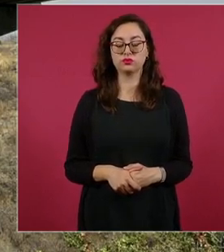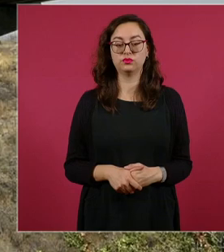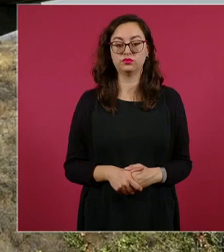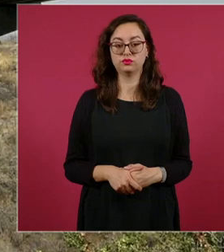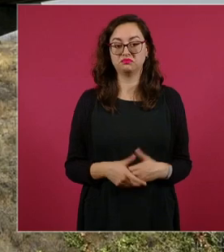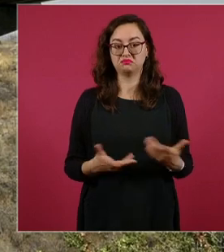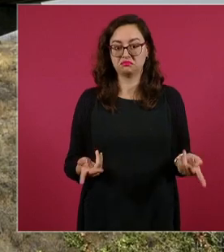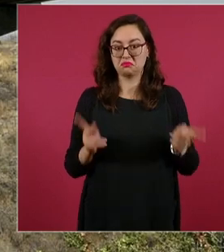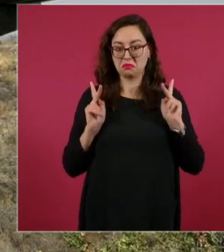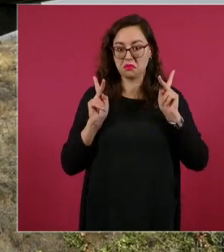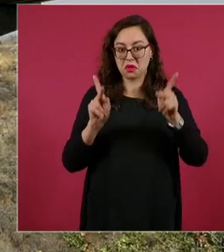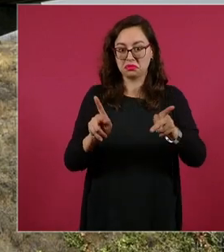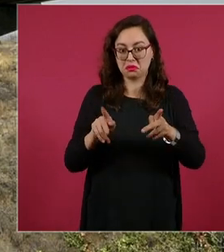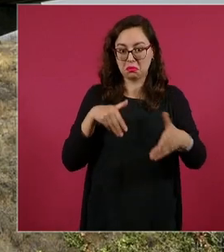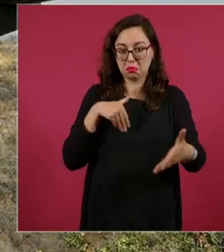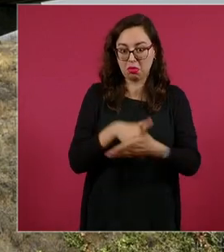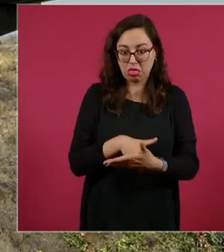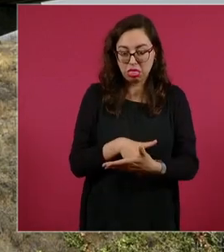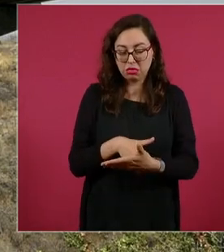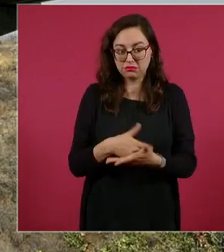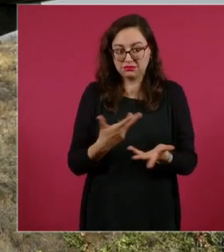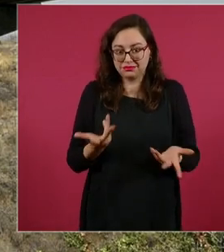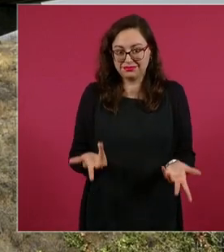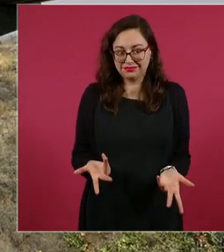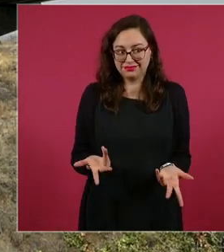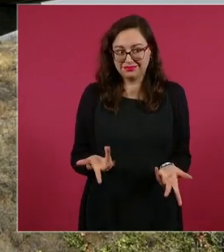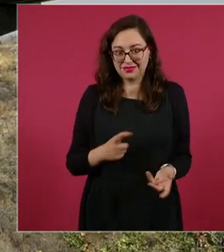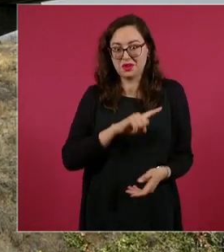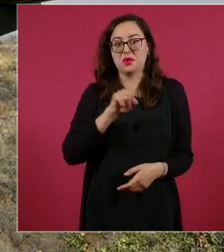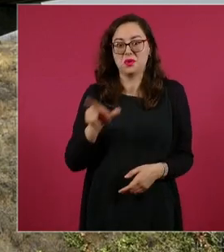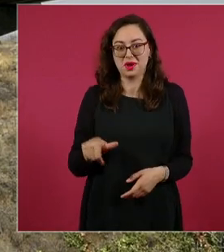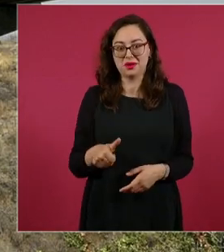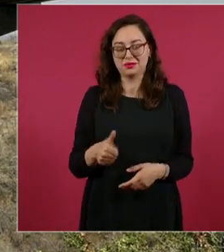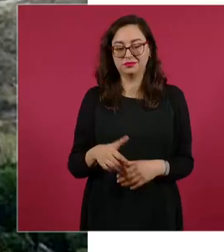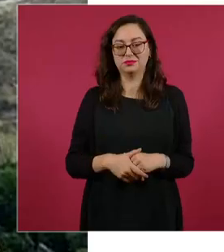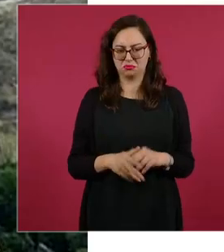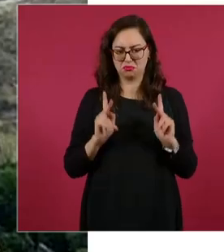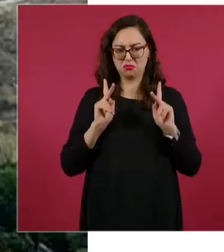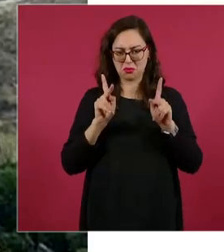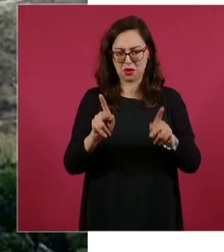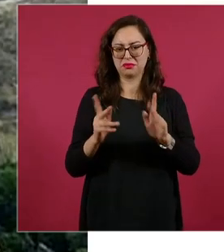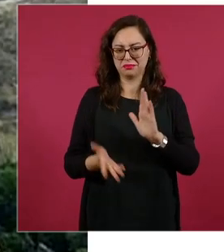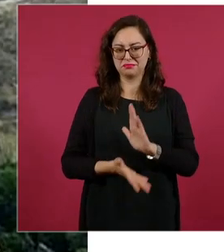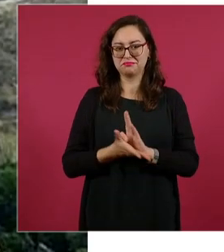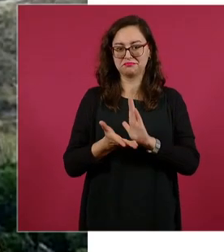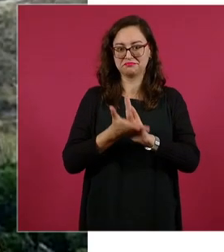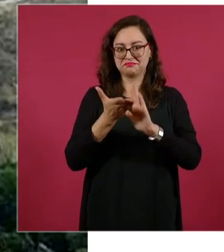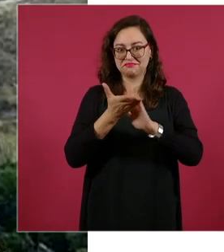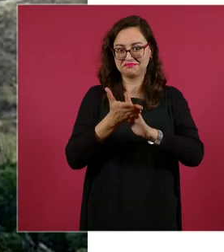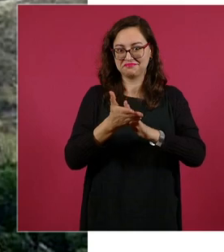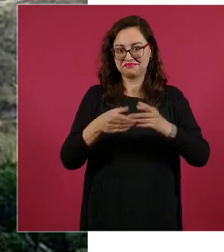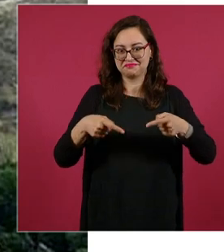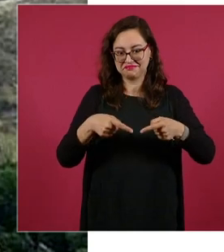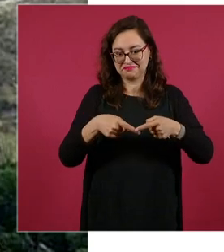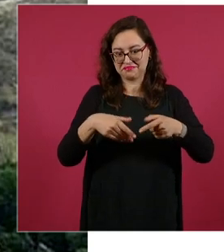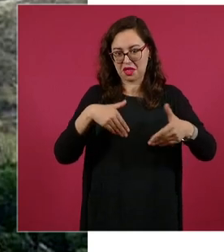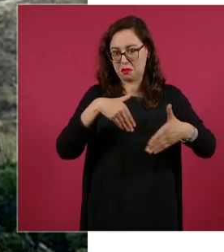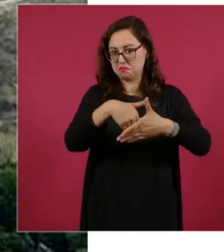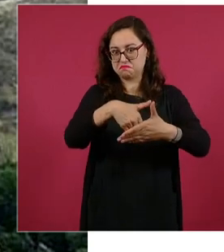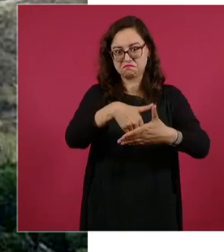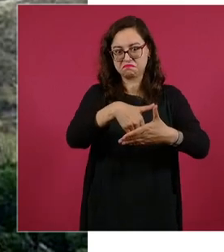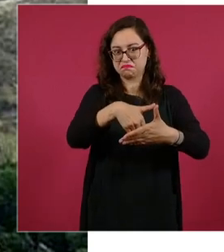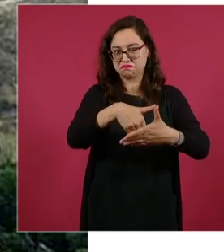ahí se quedaba entonces construyeron el puente entonces ahora lo que se está